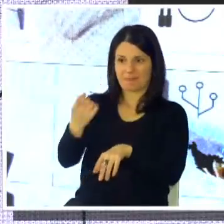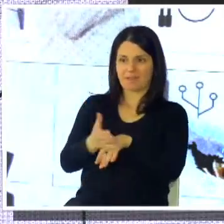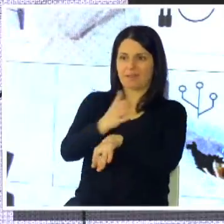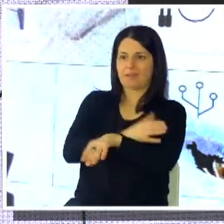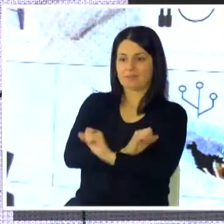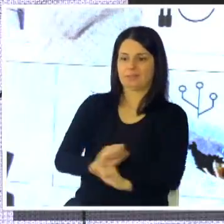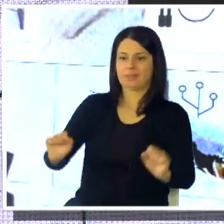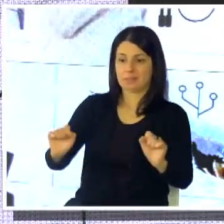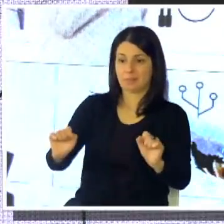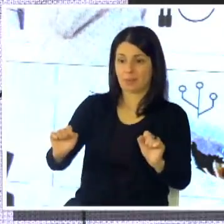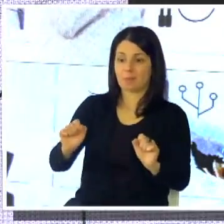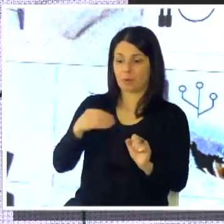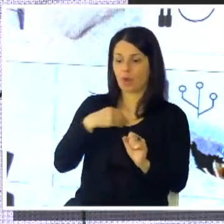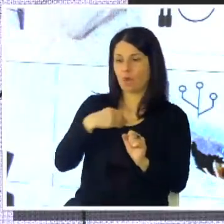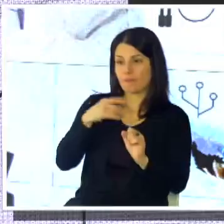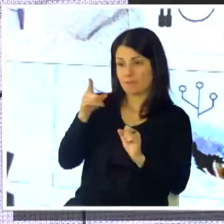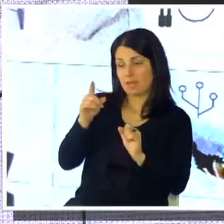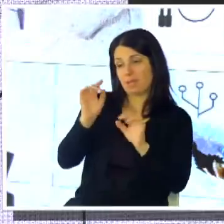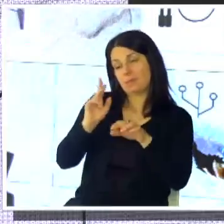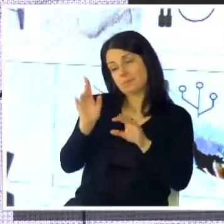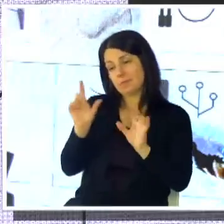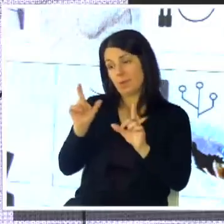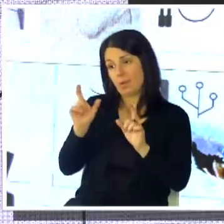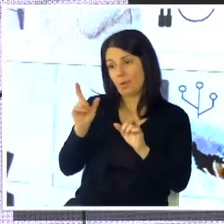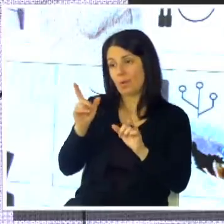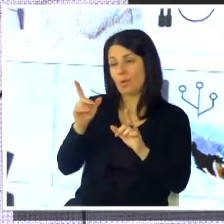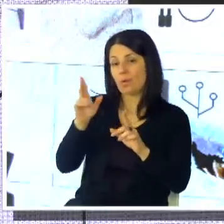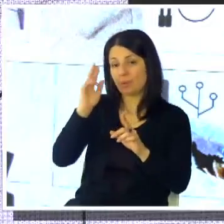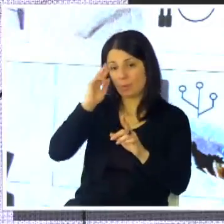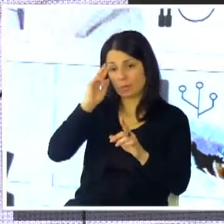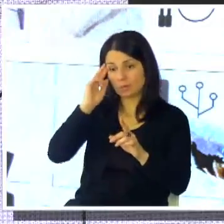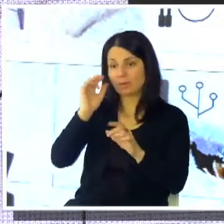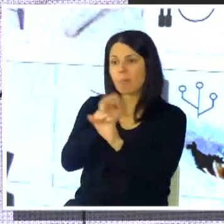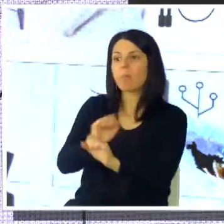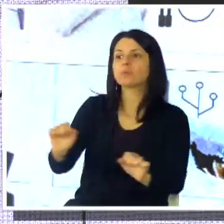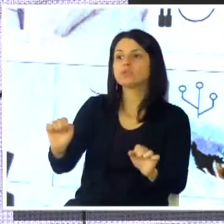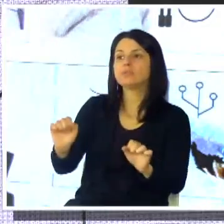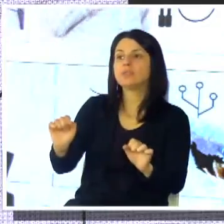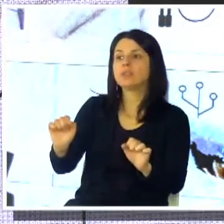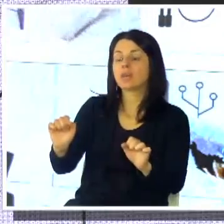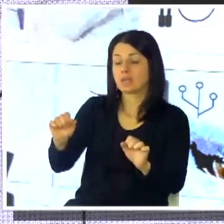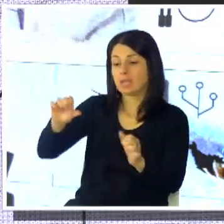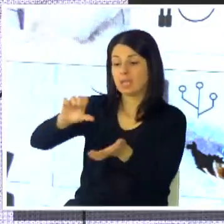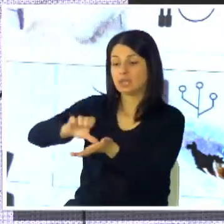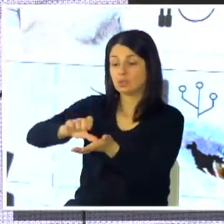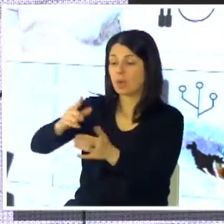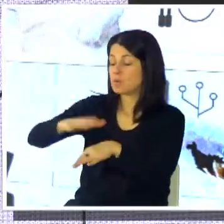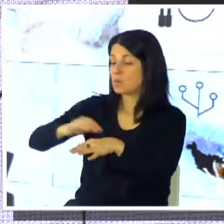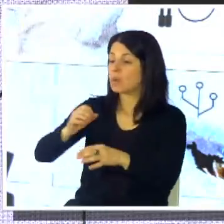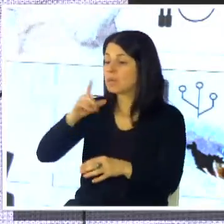pueda, con un grado de confiabilidad razonable, la probabilidad de que algún punto bajo de la ciudad sea inundado.